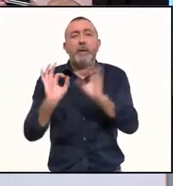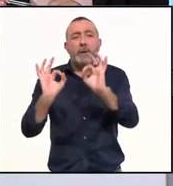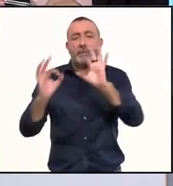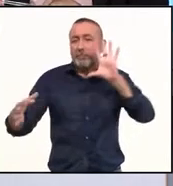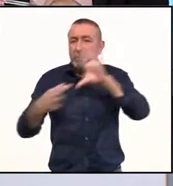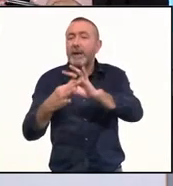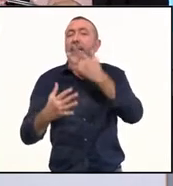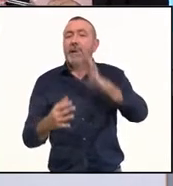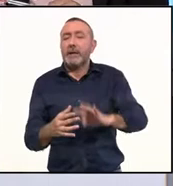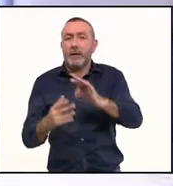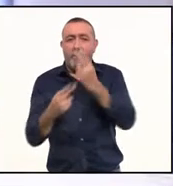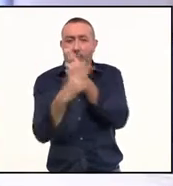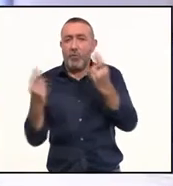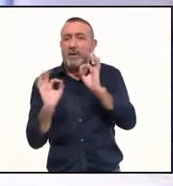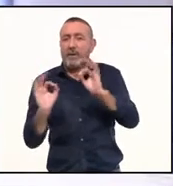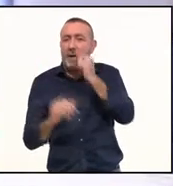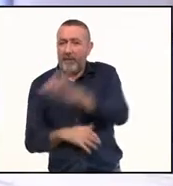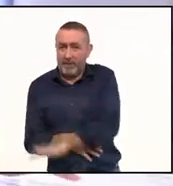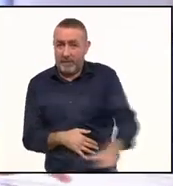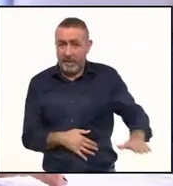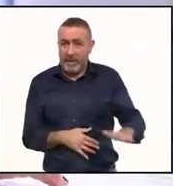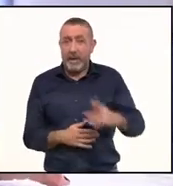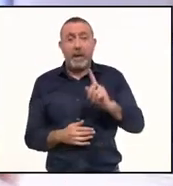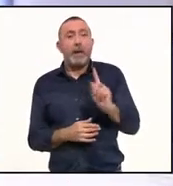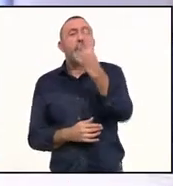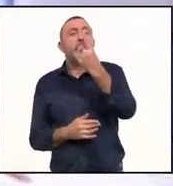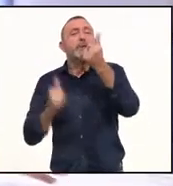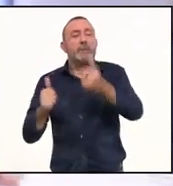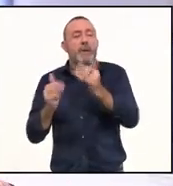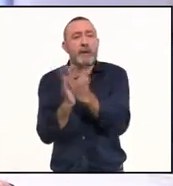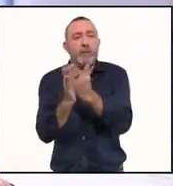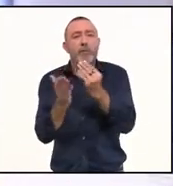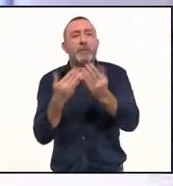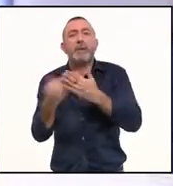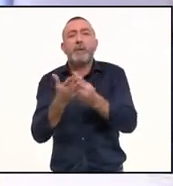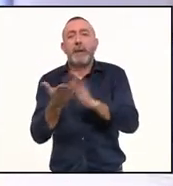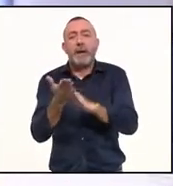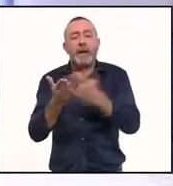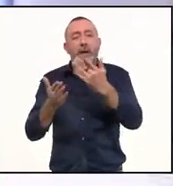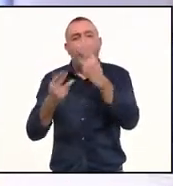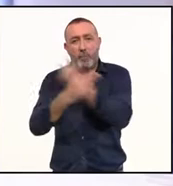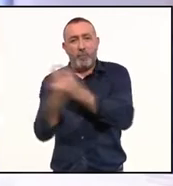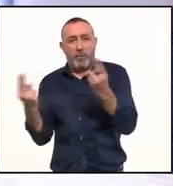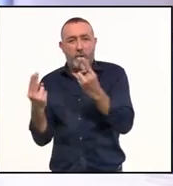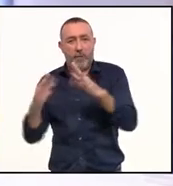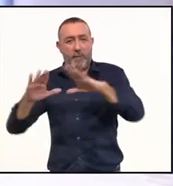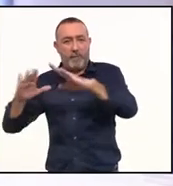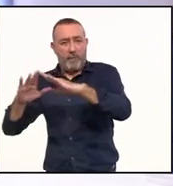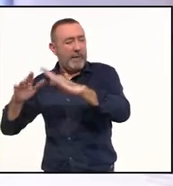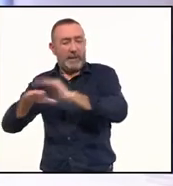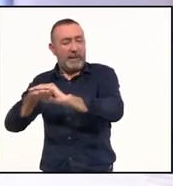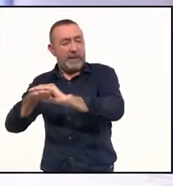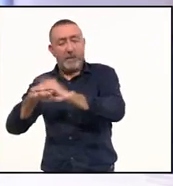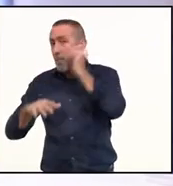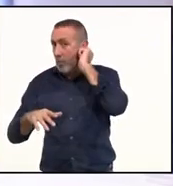en un principio es verdad que estaba enfocado más al público femenino pero hoy en día por fortuna también se está enfocando